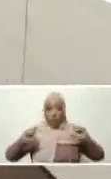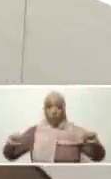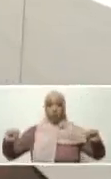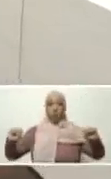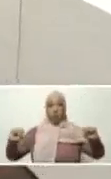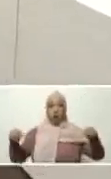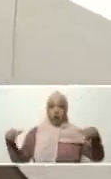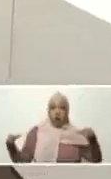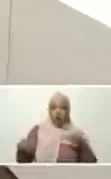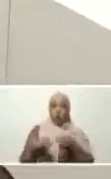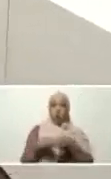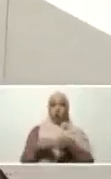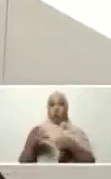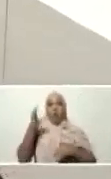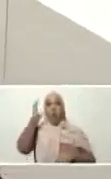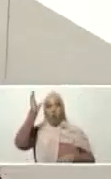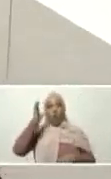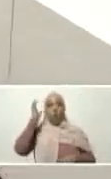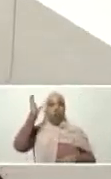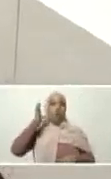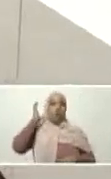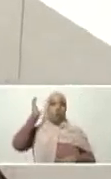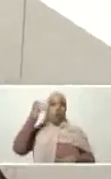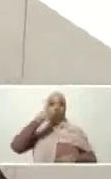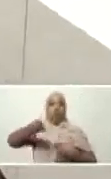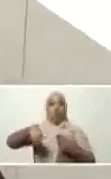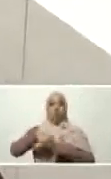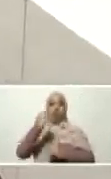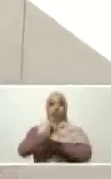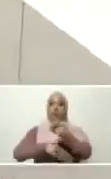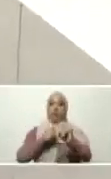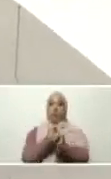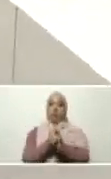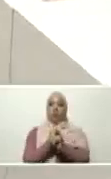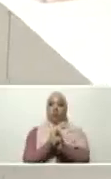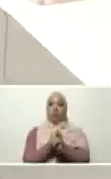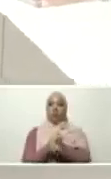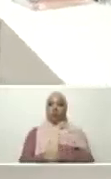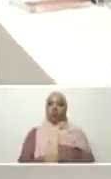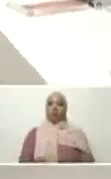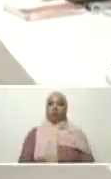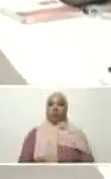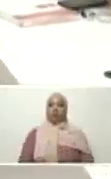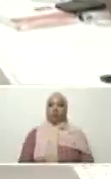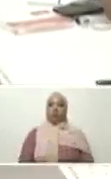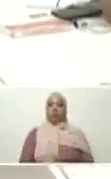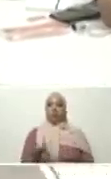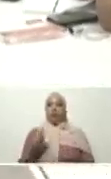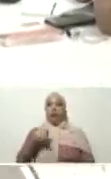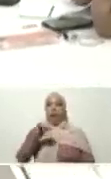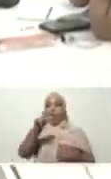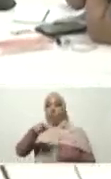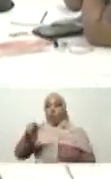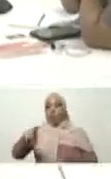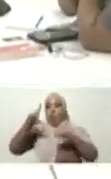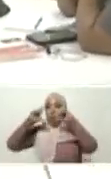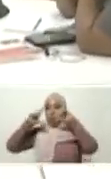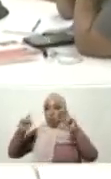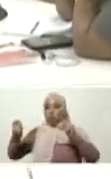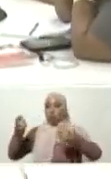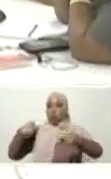sumando conocimiento nacional e internacional. Tenemos grandes asesores mundiales de